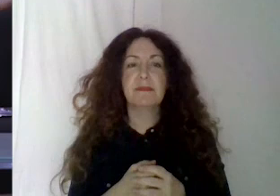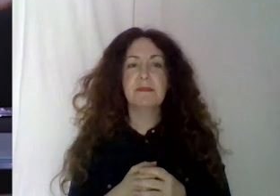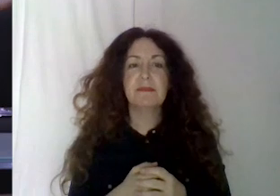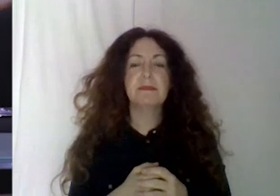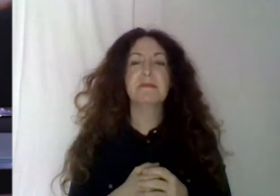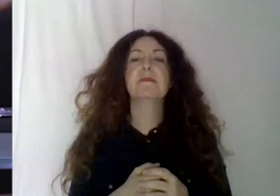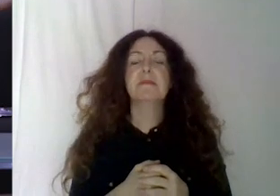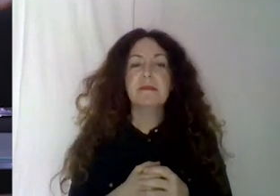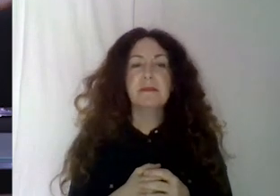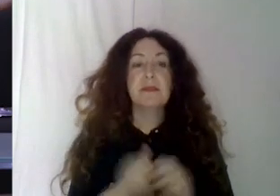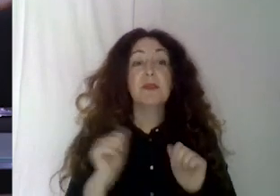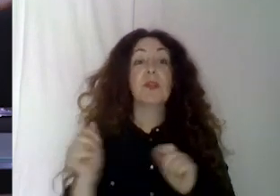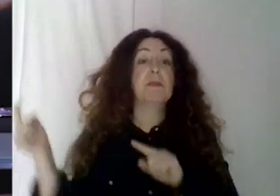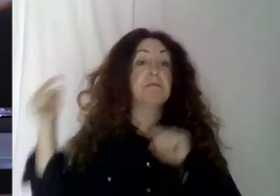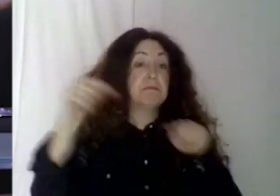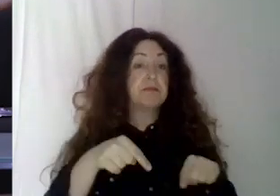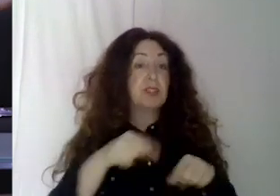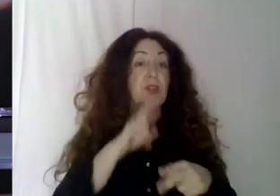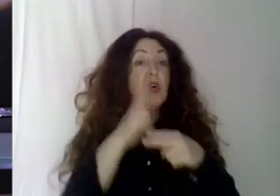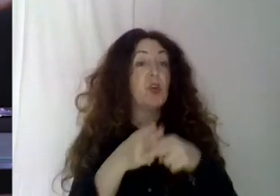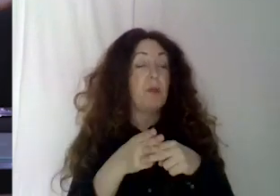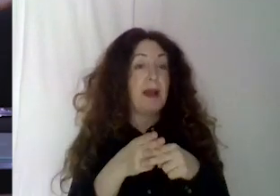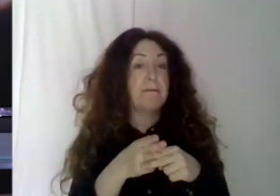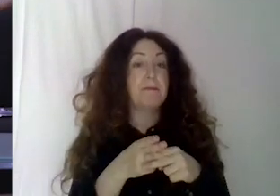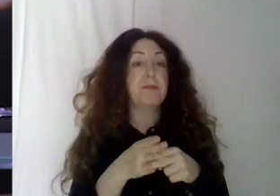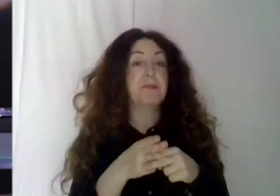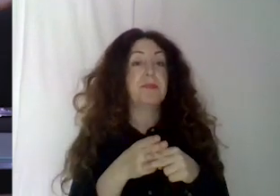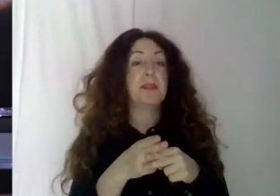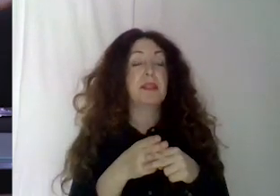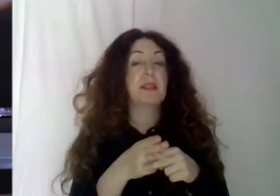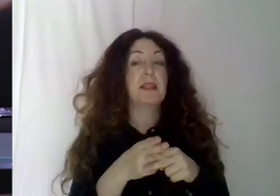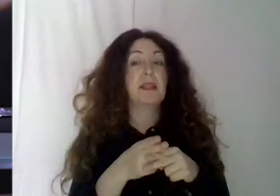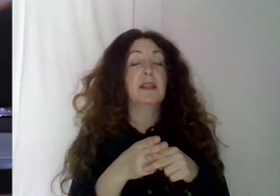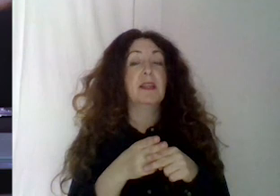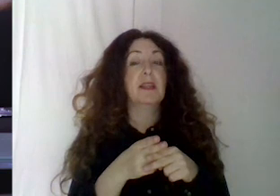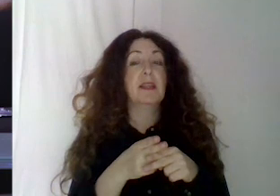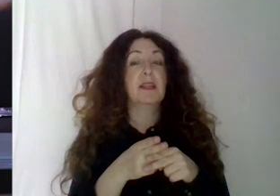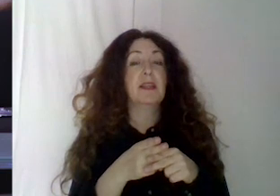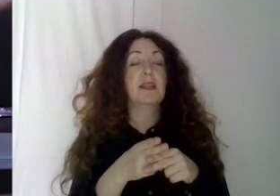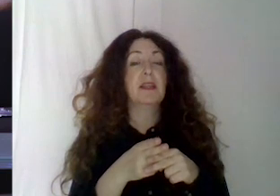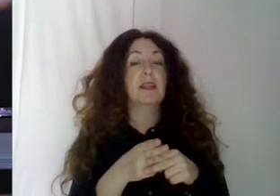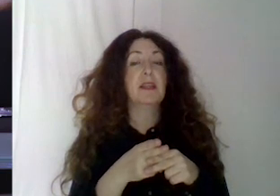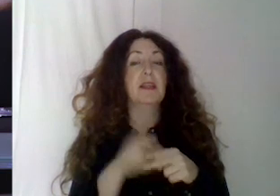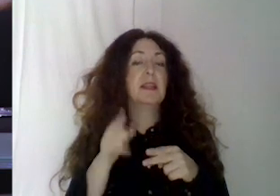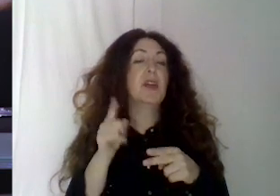el ayudante de un pintor significaba que el pintor te daba de